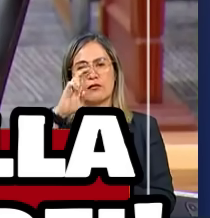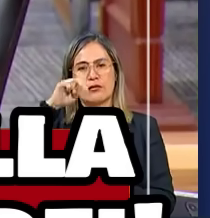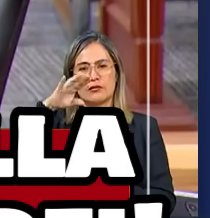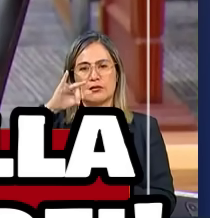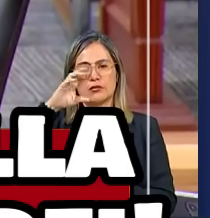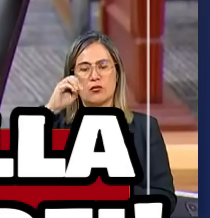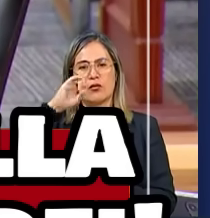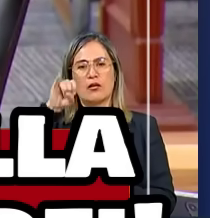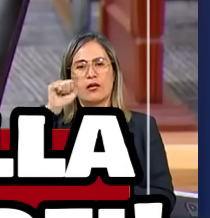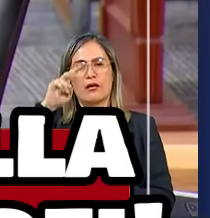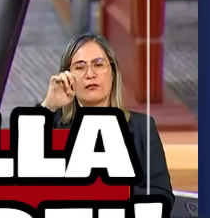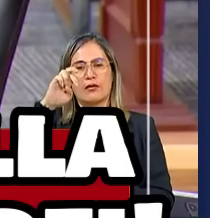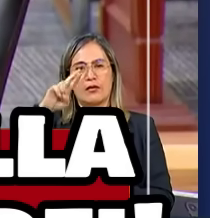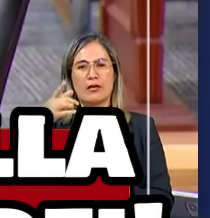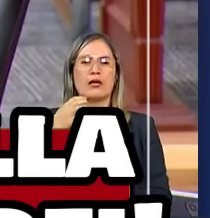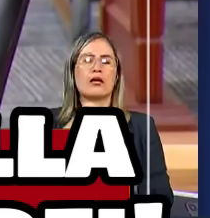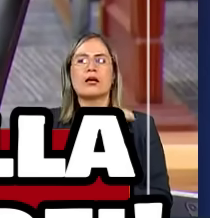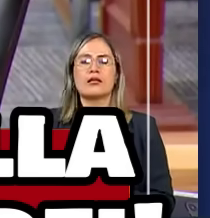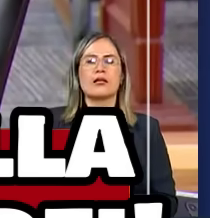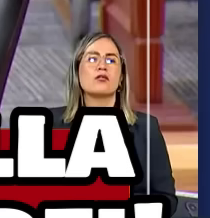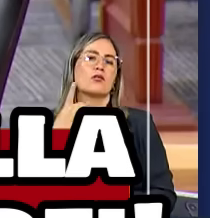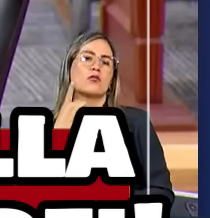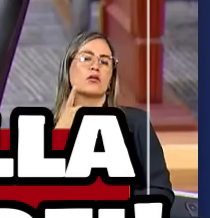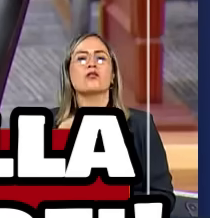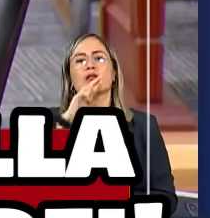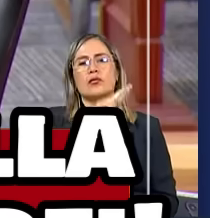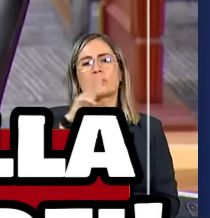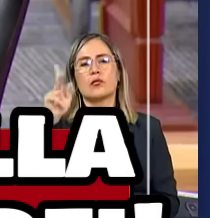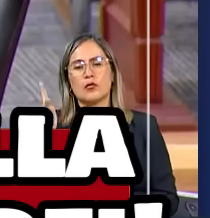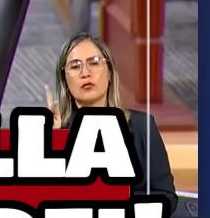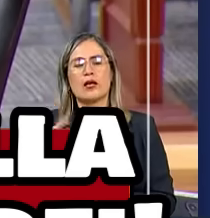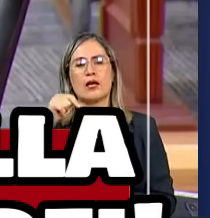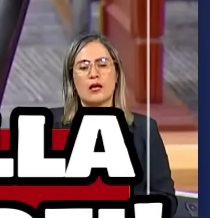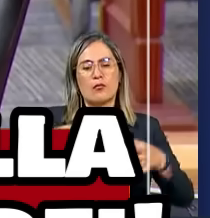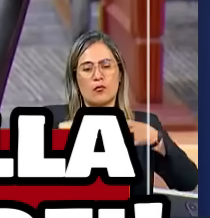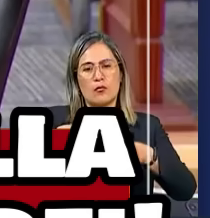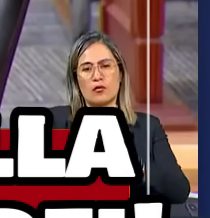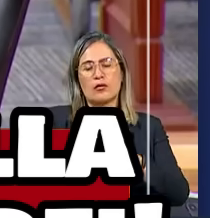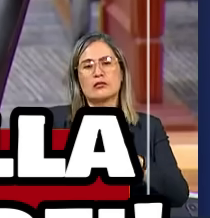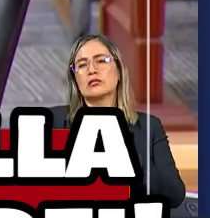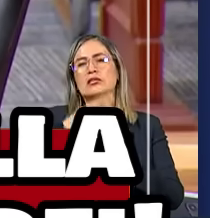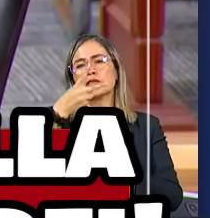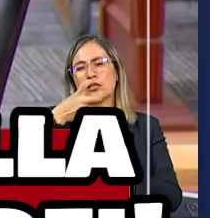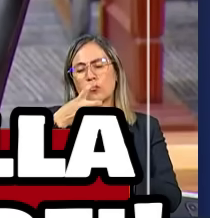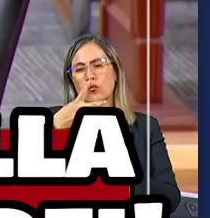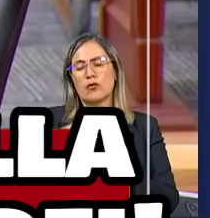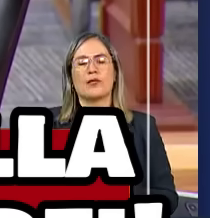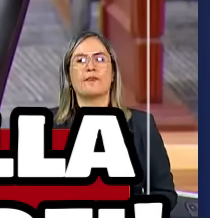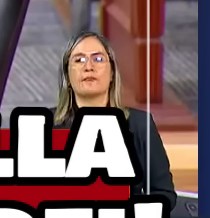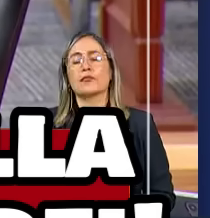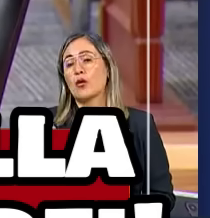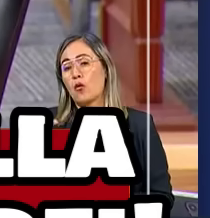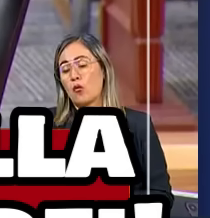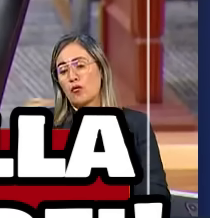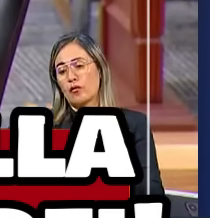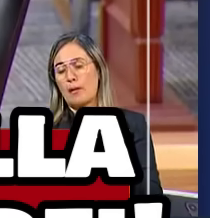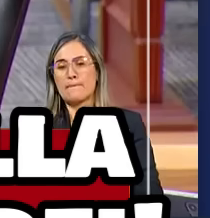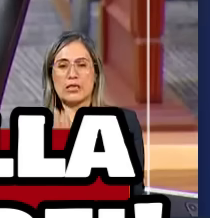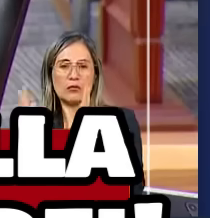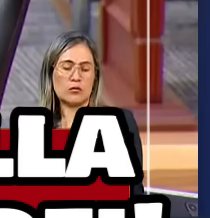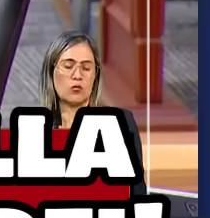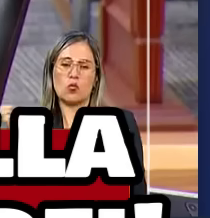Cabeza de Vaca como candidato a diputado por el principio de representación proporcional de la circunscripción segunda en la sesión que se celebre para ese efecto y cualquier otra forma de